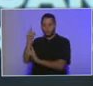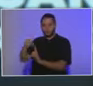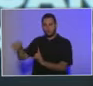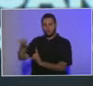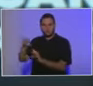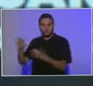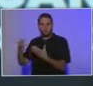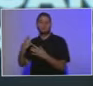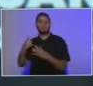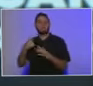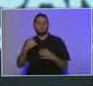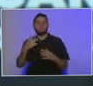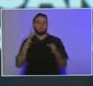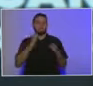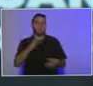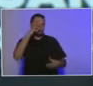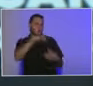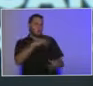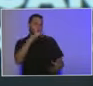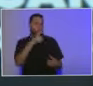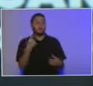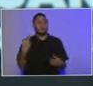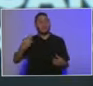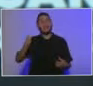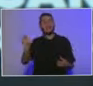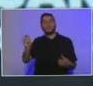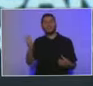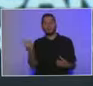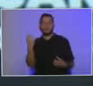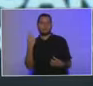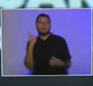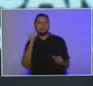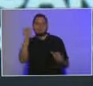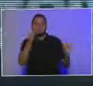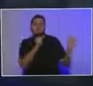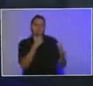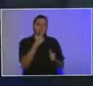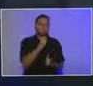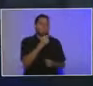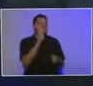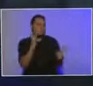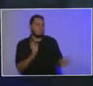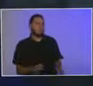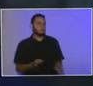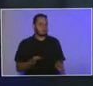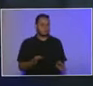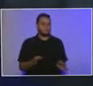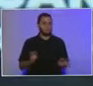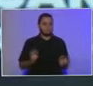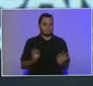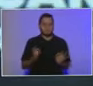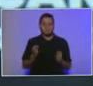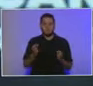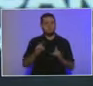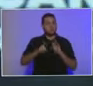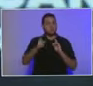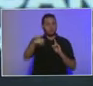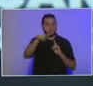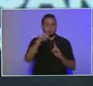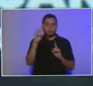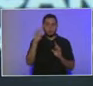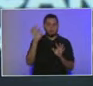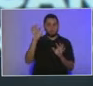los que está cuestionando si tiene o no tiene los votos. No obstante, le añado un tema más para que ustedes puedan opinar, es lo que está